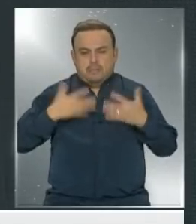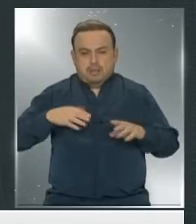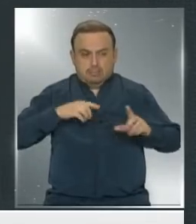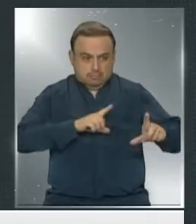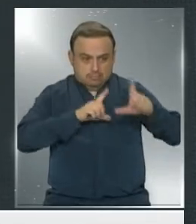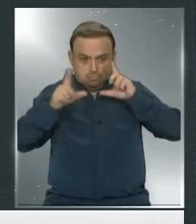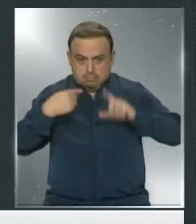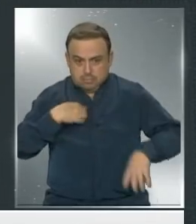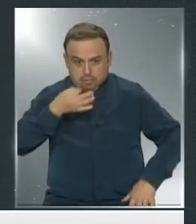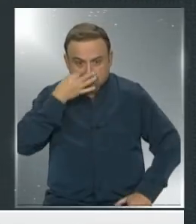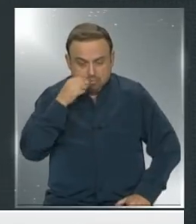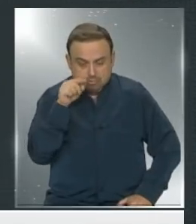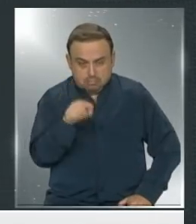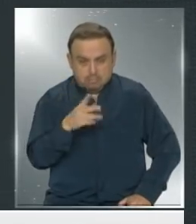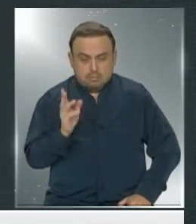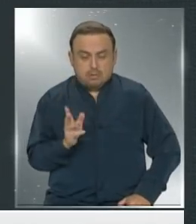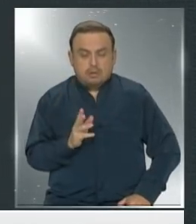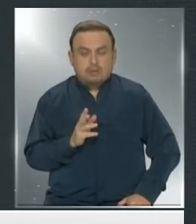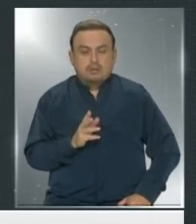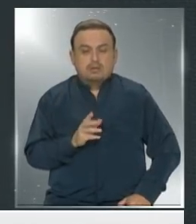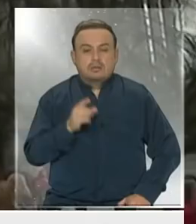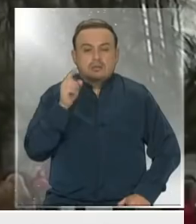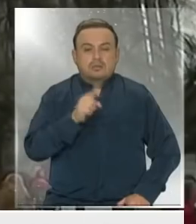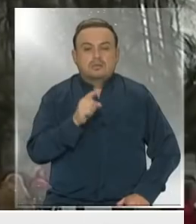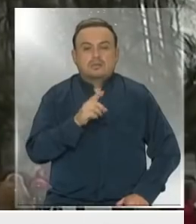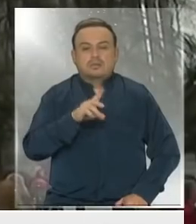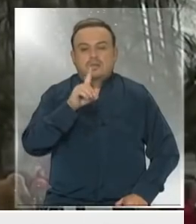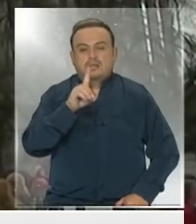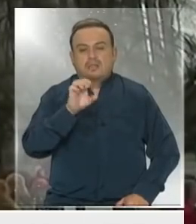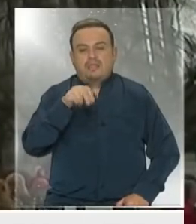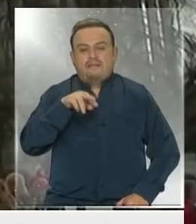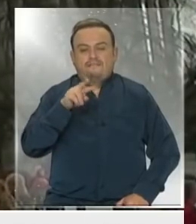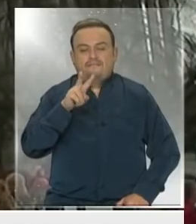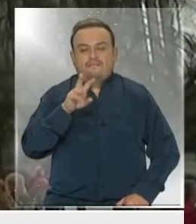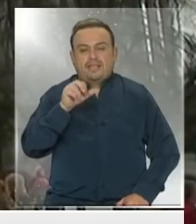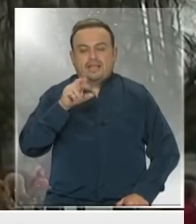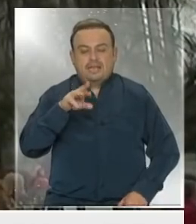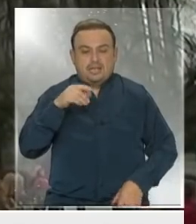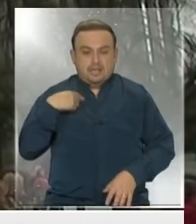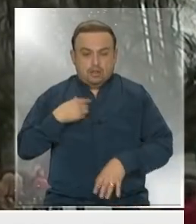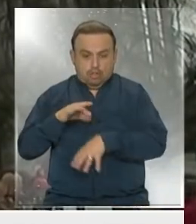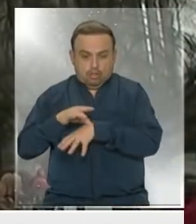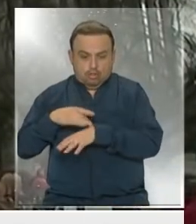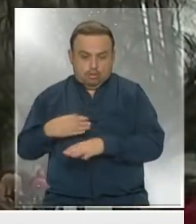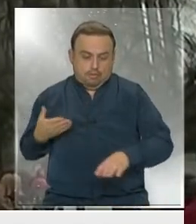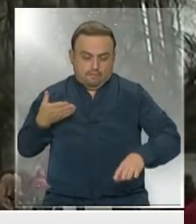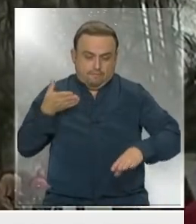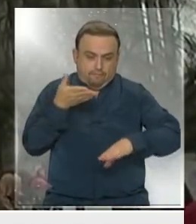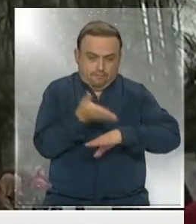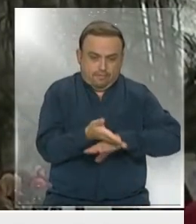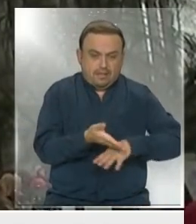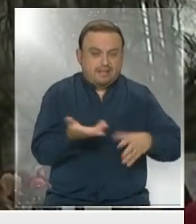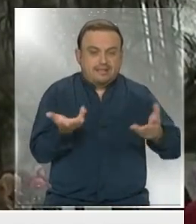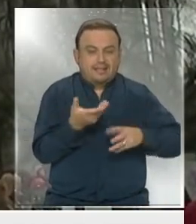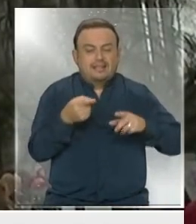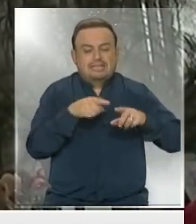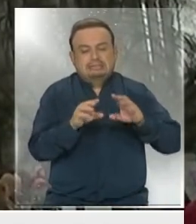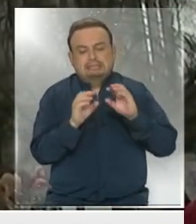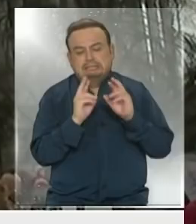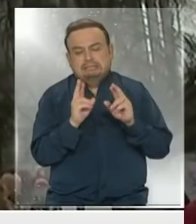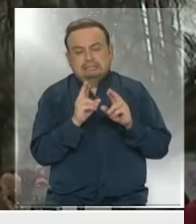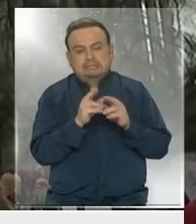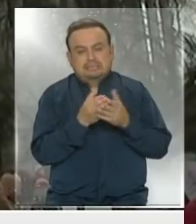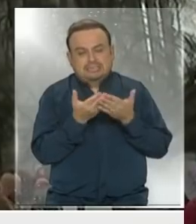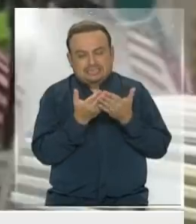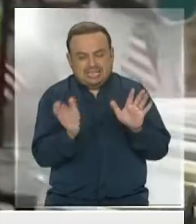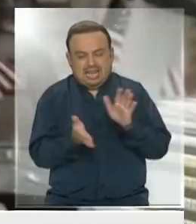estamos observando, que es una imagen que llega de Denver, donde fue el personal médico el que trata de evitar que esa caravana